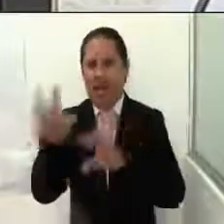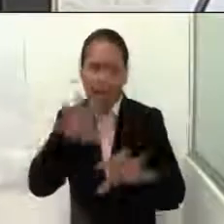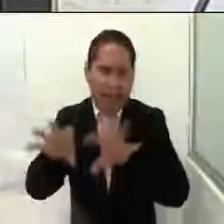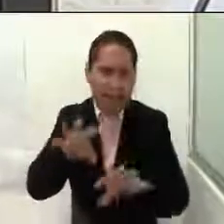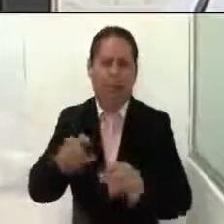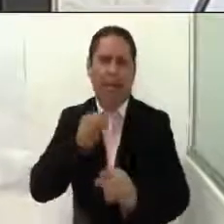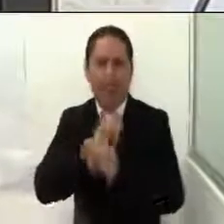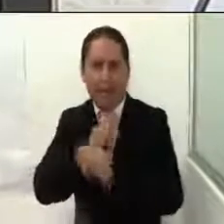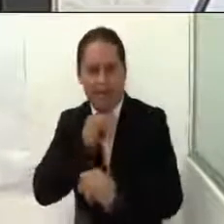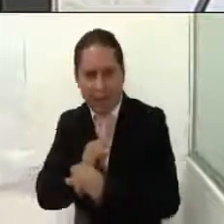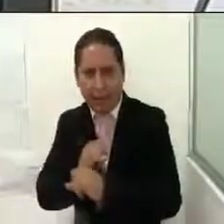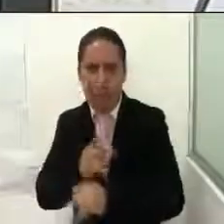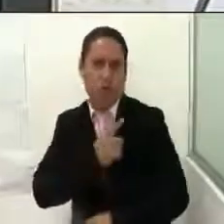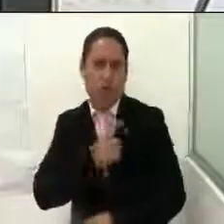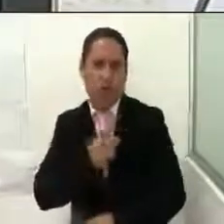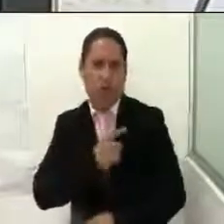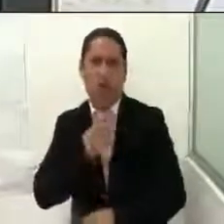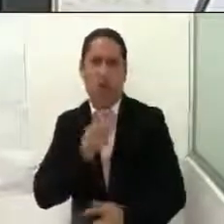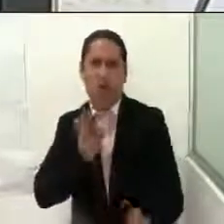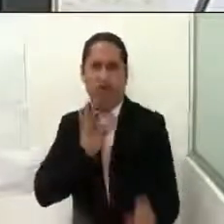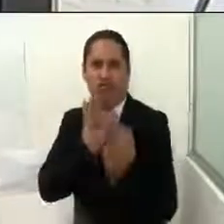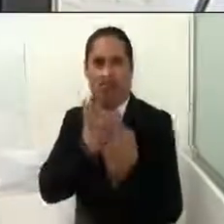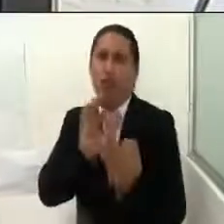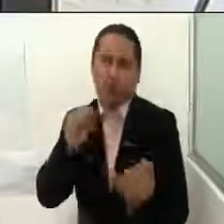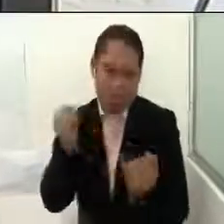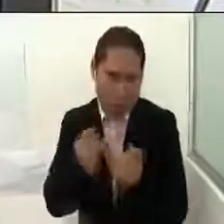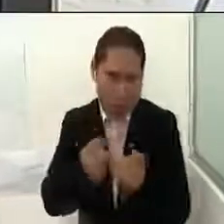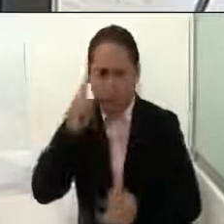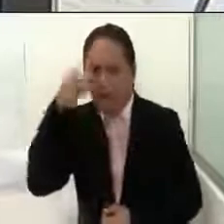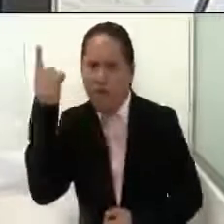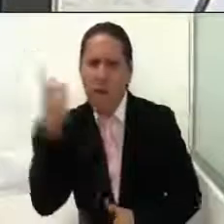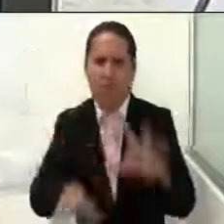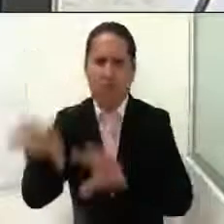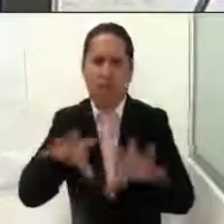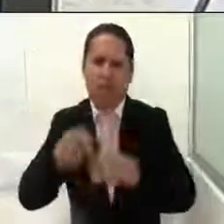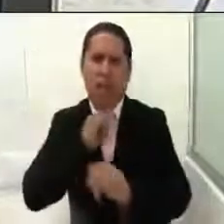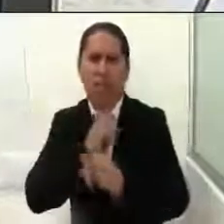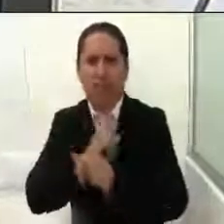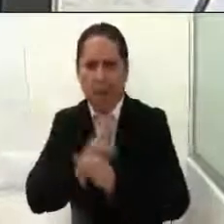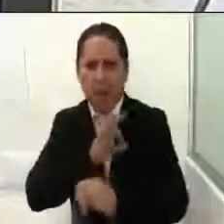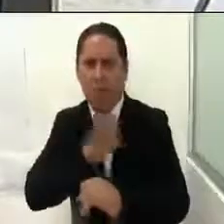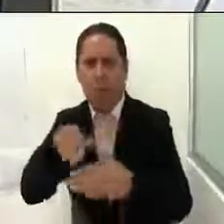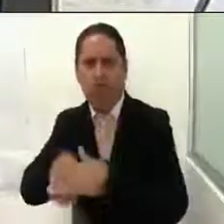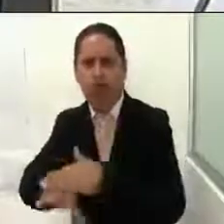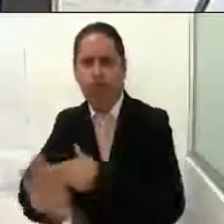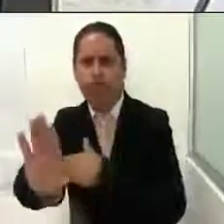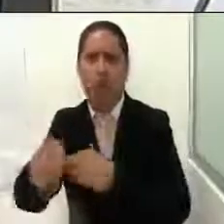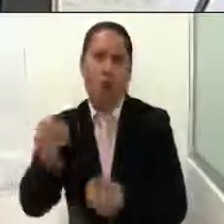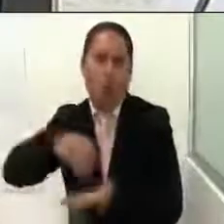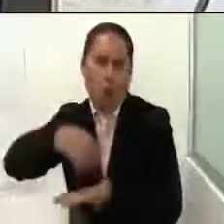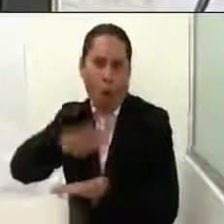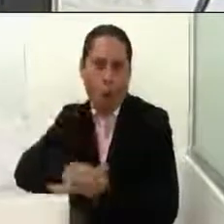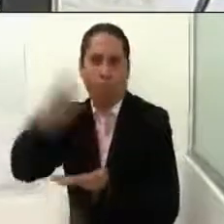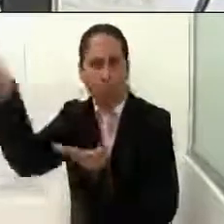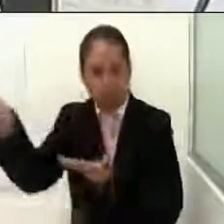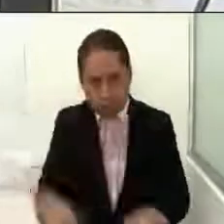contamos con el servicio para el estado de chiapas sino también por aquellas personas que transitan en chiapas se da